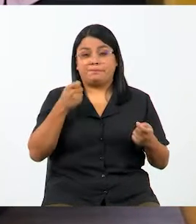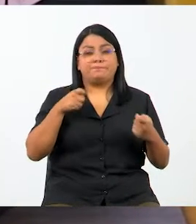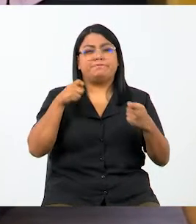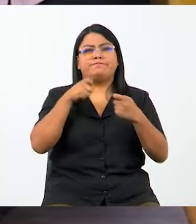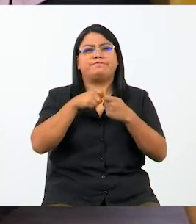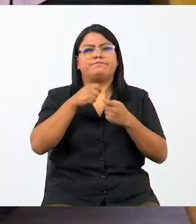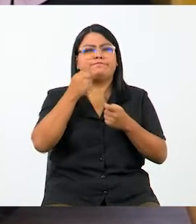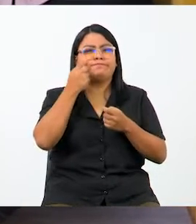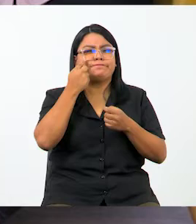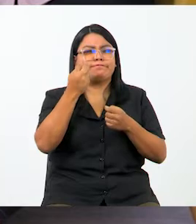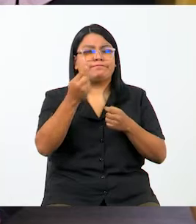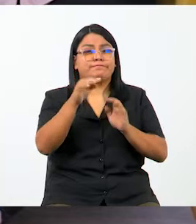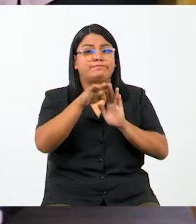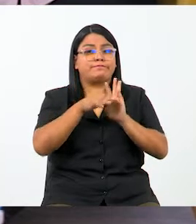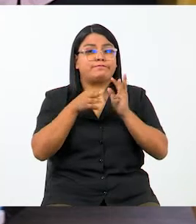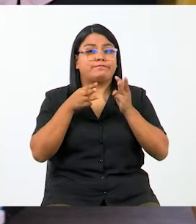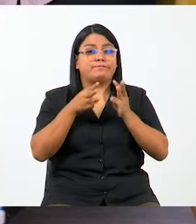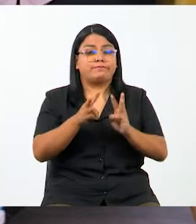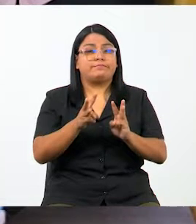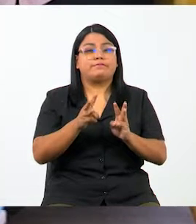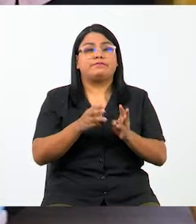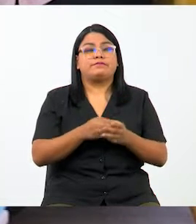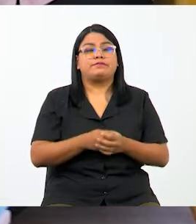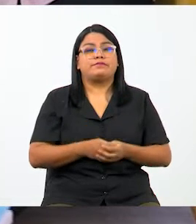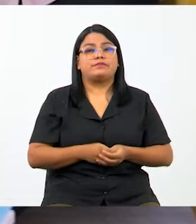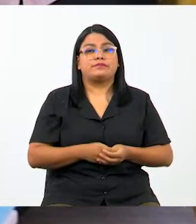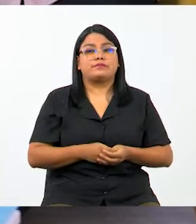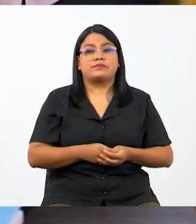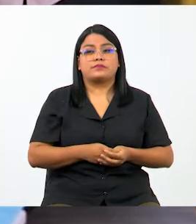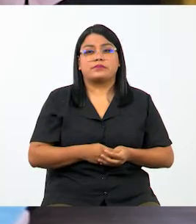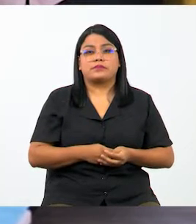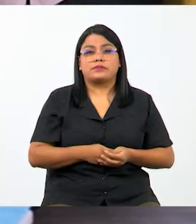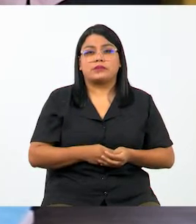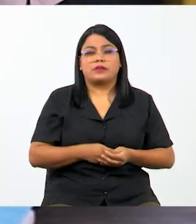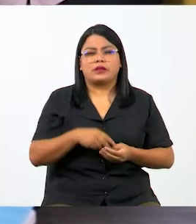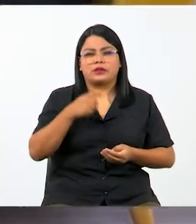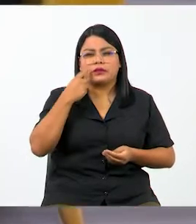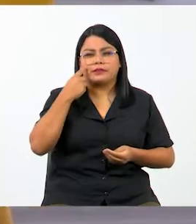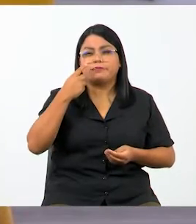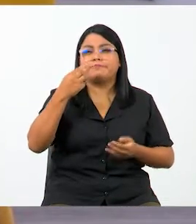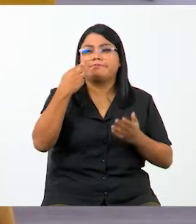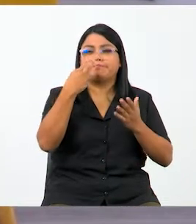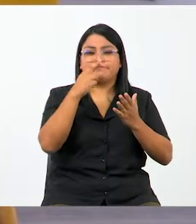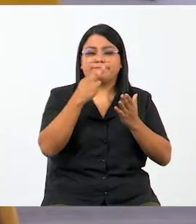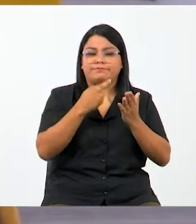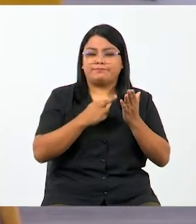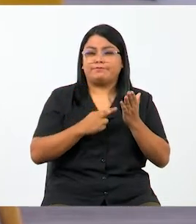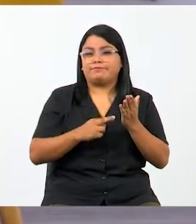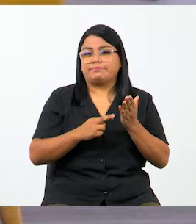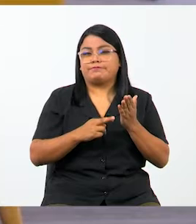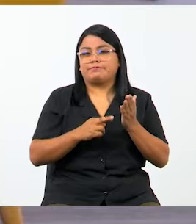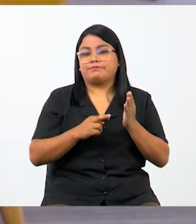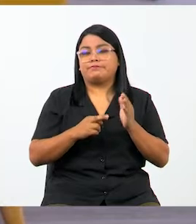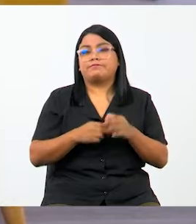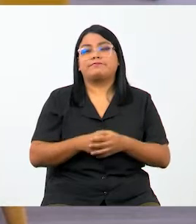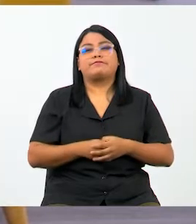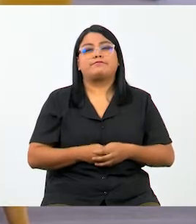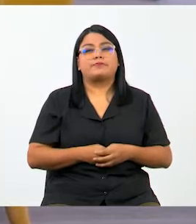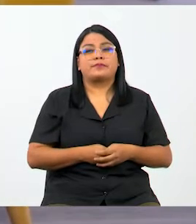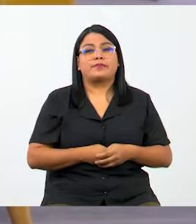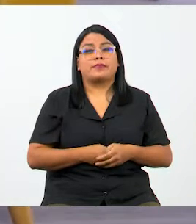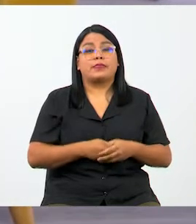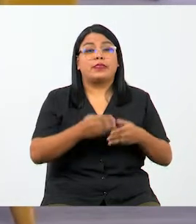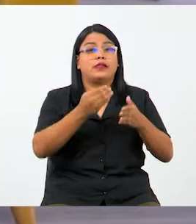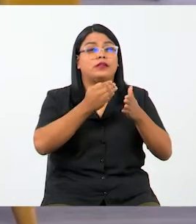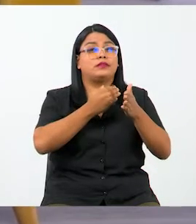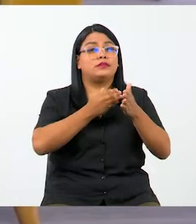hoy y lo primero que haremos es hacer un recorrido por cada una de sus partes. Y inicialmente pues lo que encontramos en una